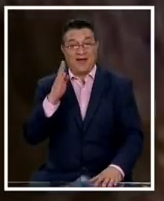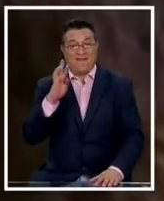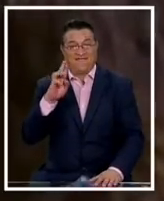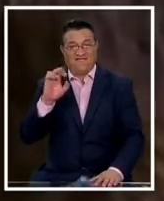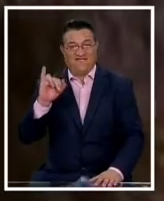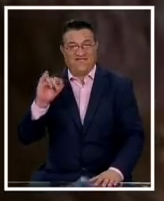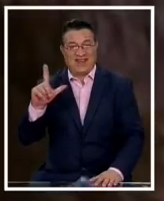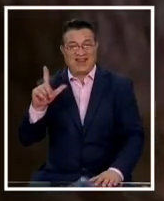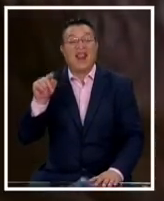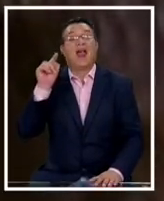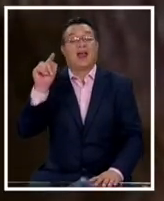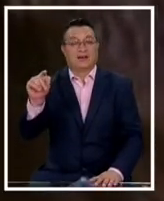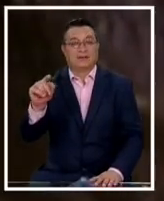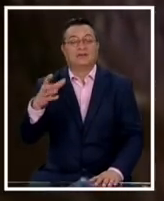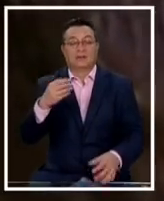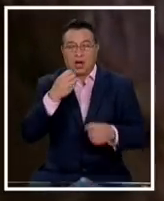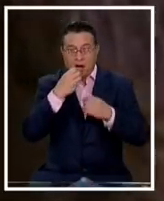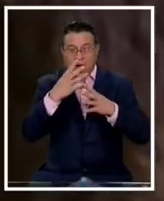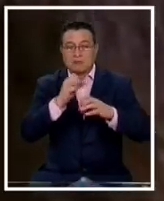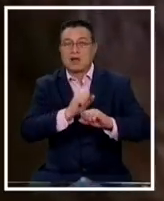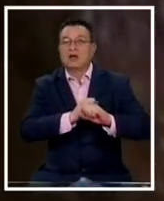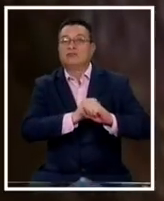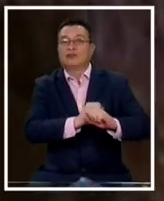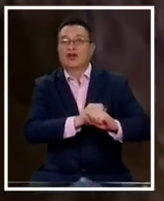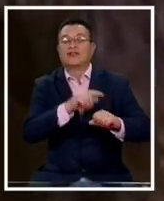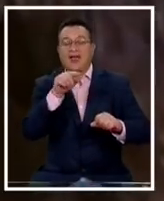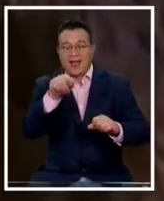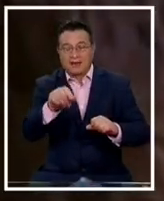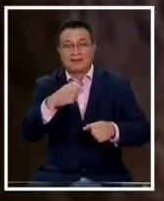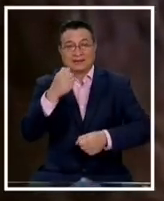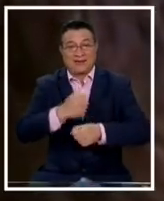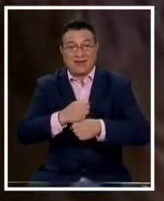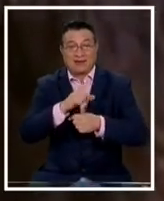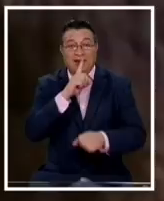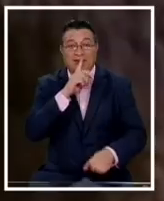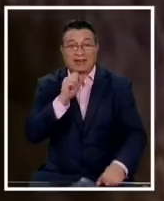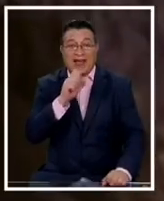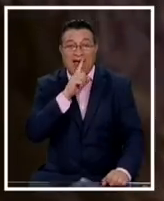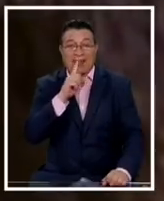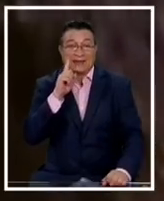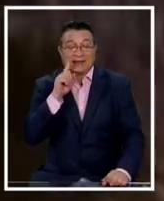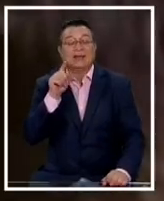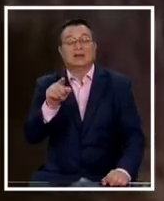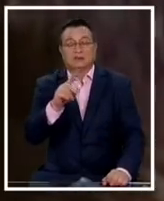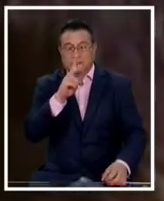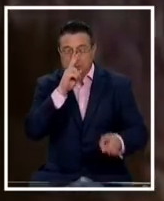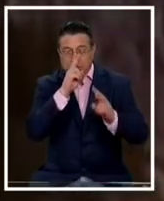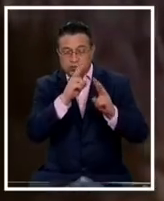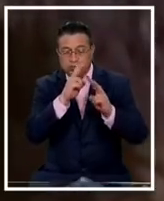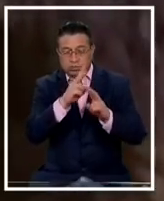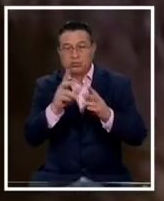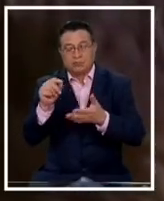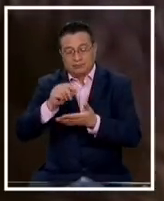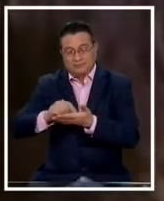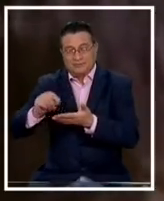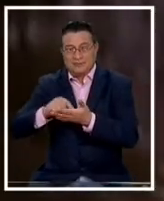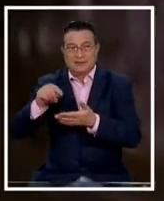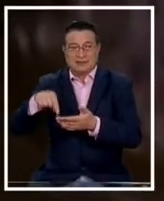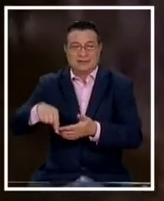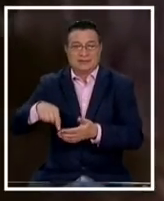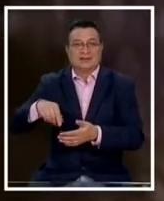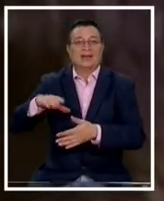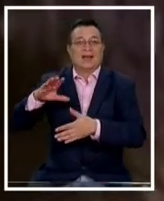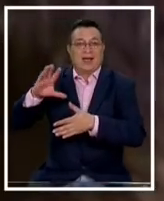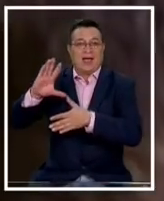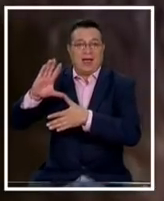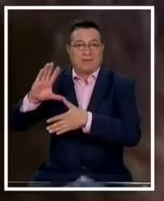de los 80, con canciones de resistencia, donde el trabajo de Tati sería destacado por uno de los más nobles creadores del continente.